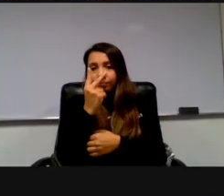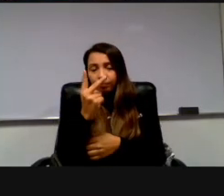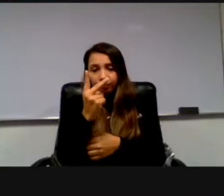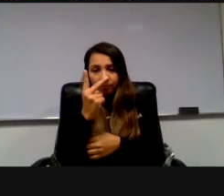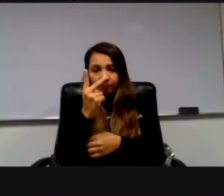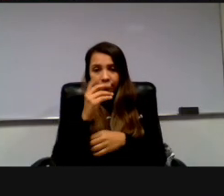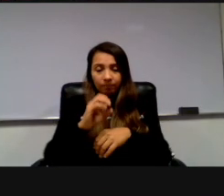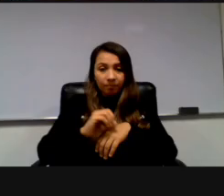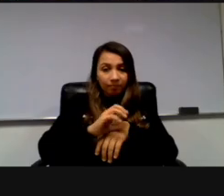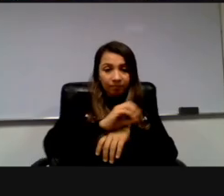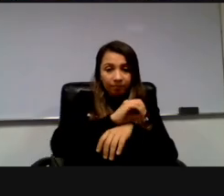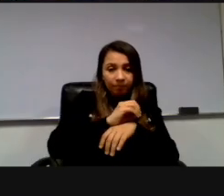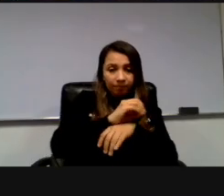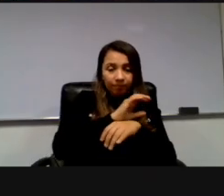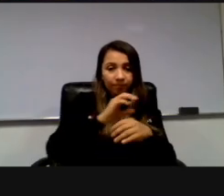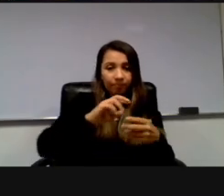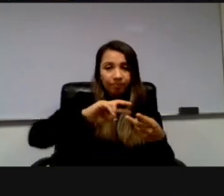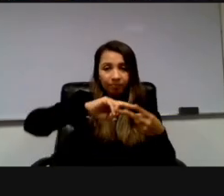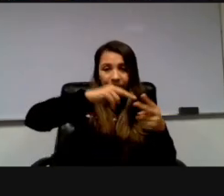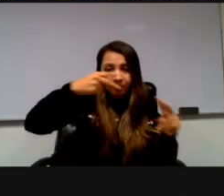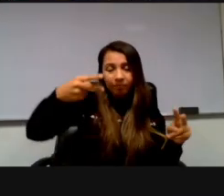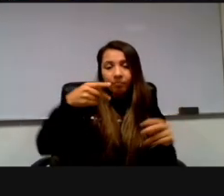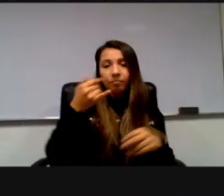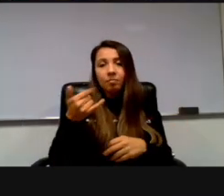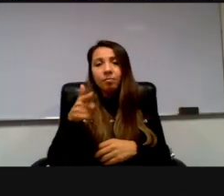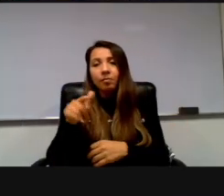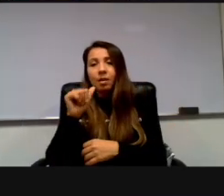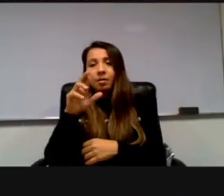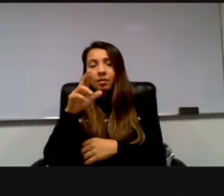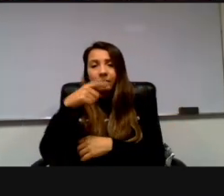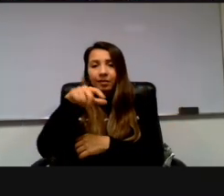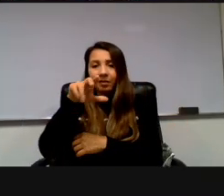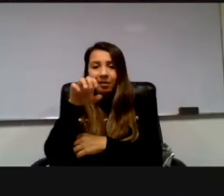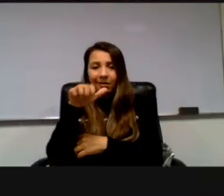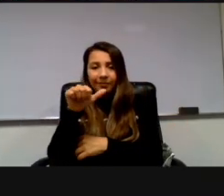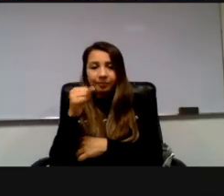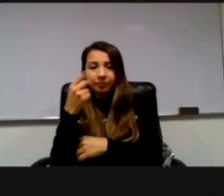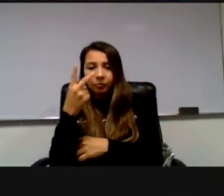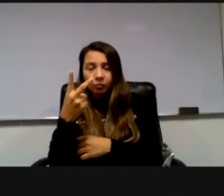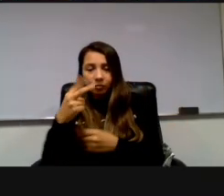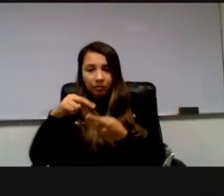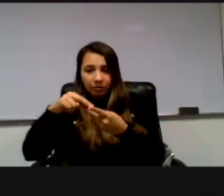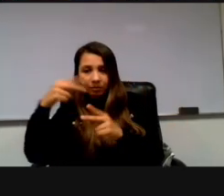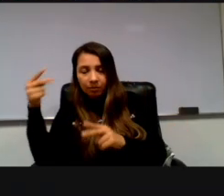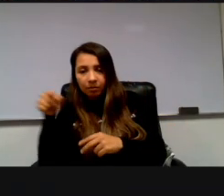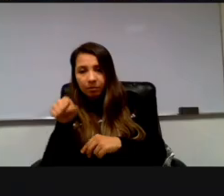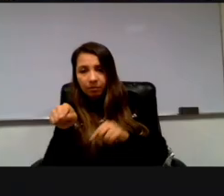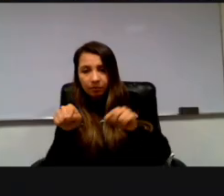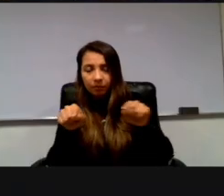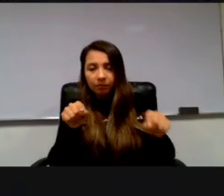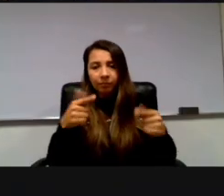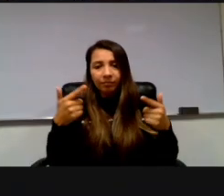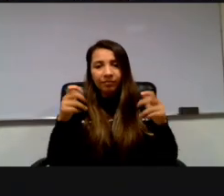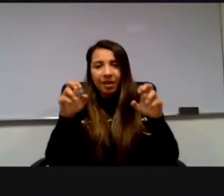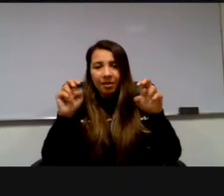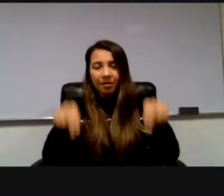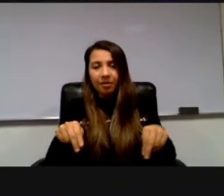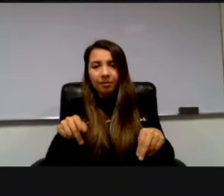en bacterias y al menos 2 genes en arqueas, y que las filogenias aparecieran como separados,